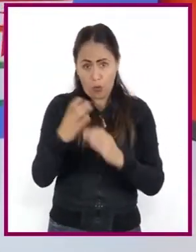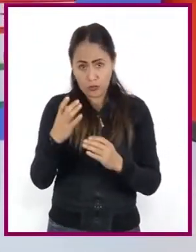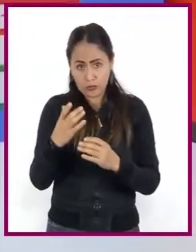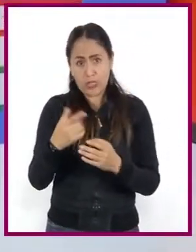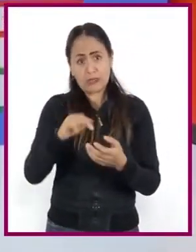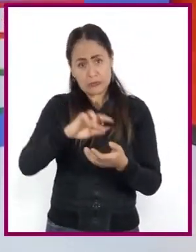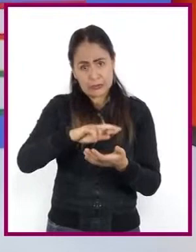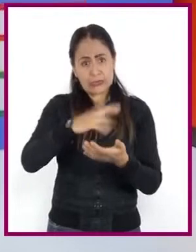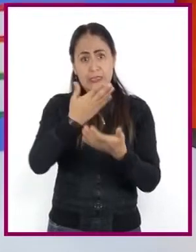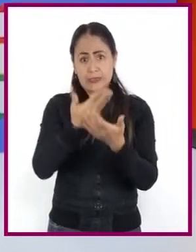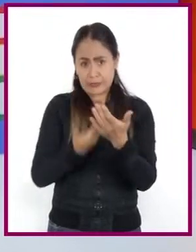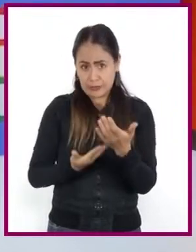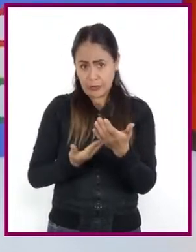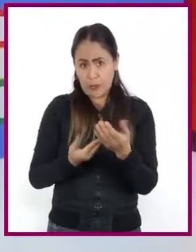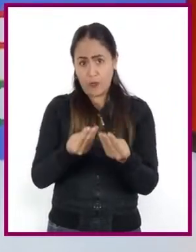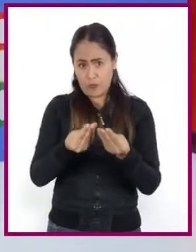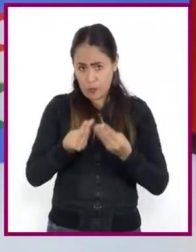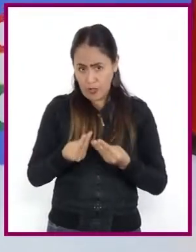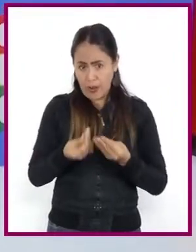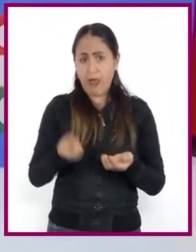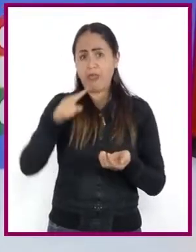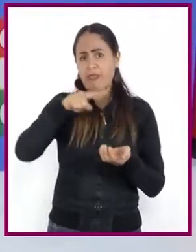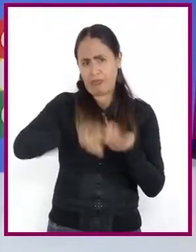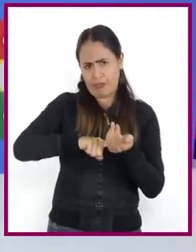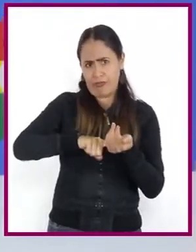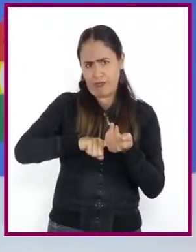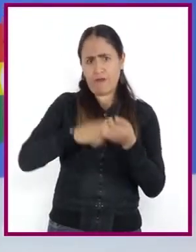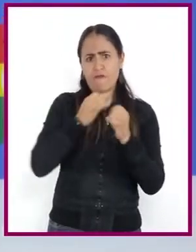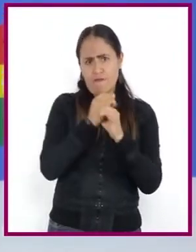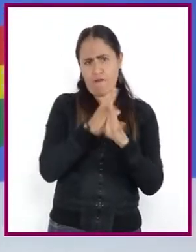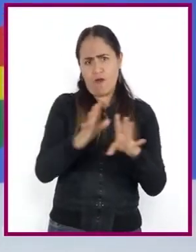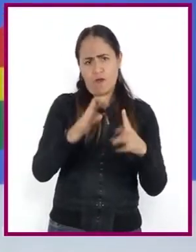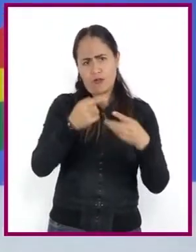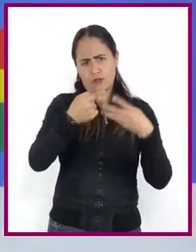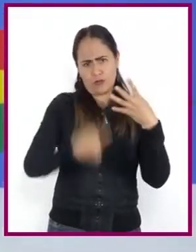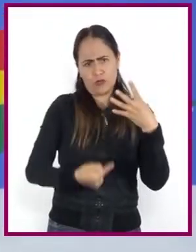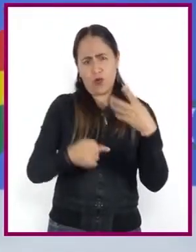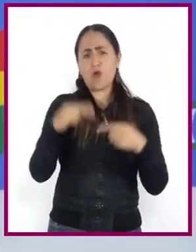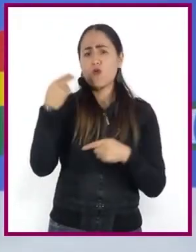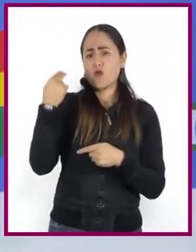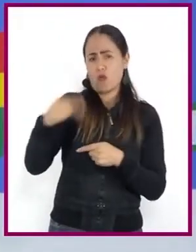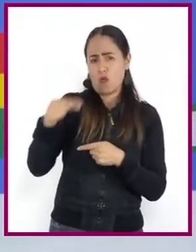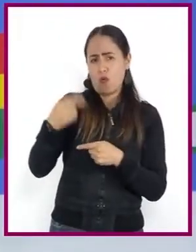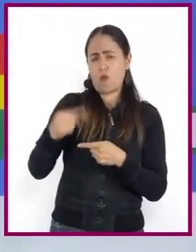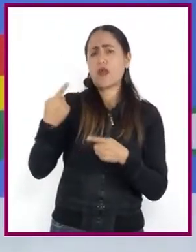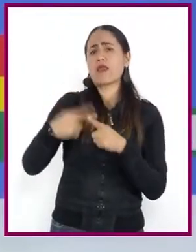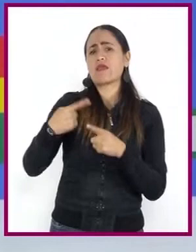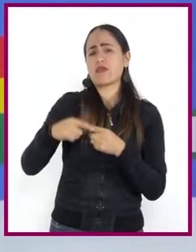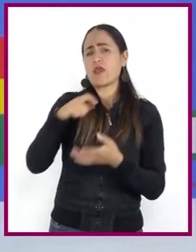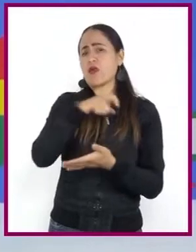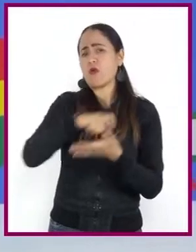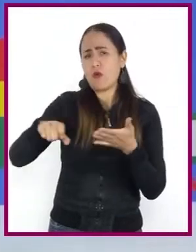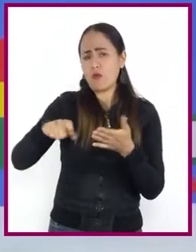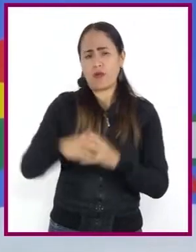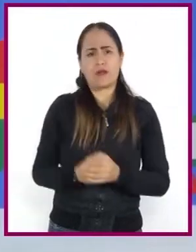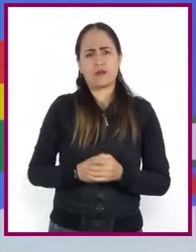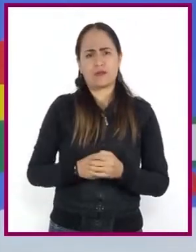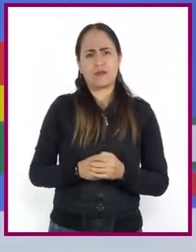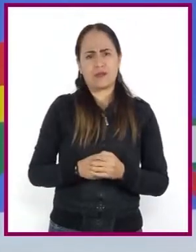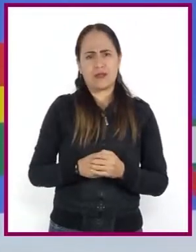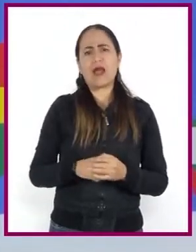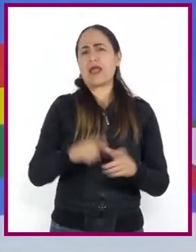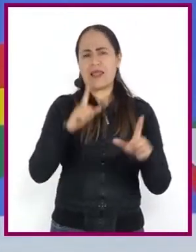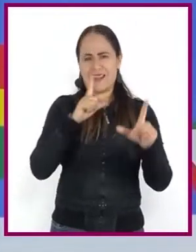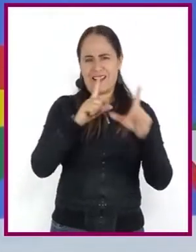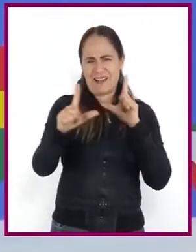un recibo. Y en dichos recibos se resalta el nombre del que hace la compra, el nombre aparece con